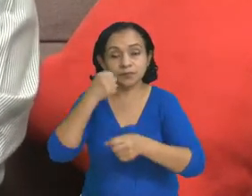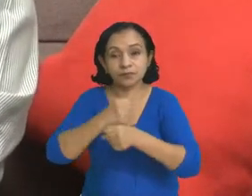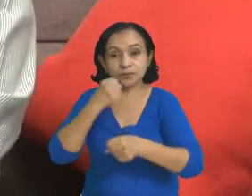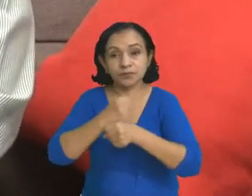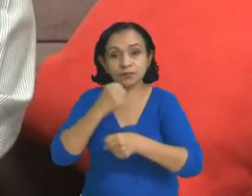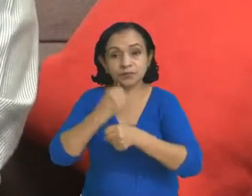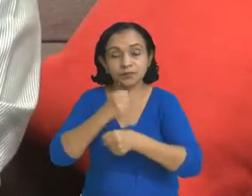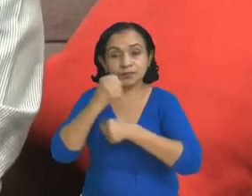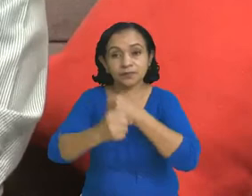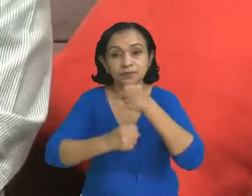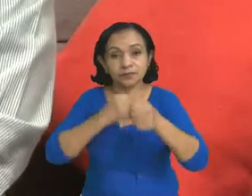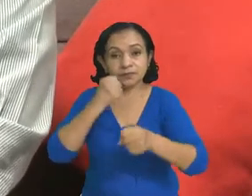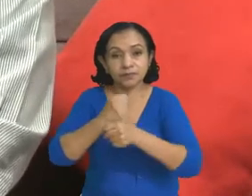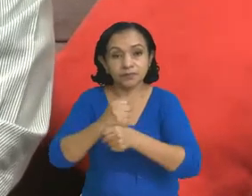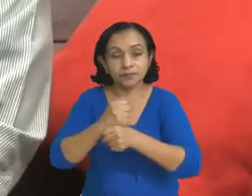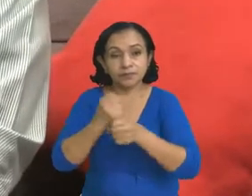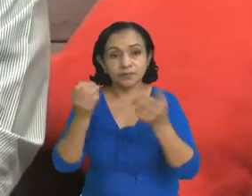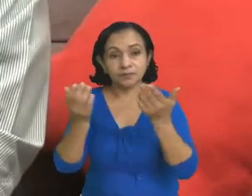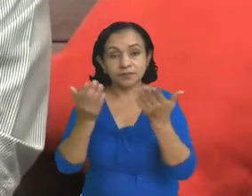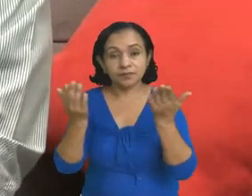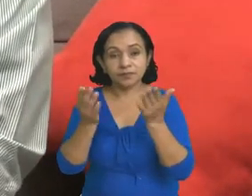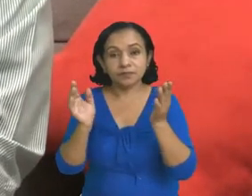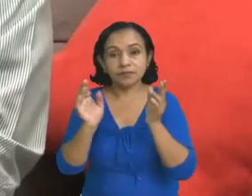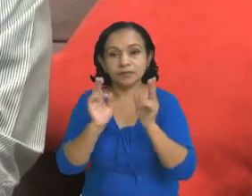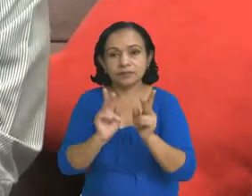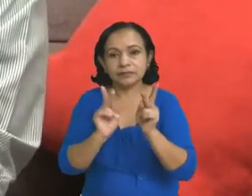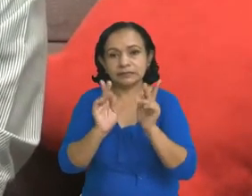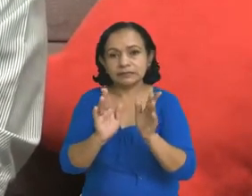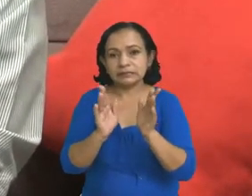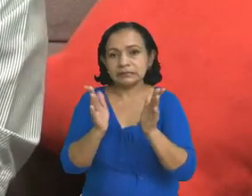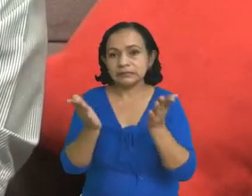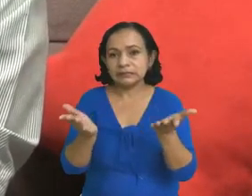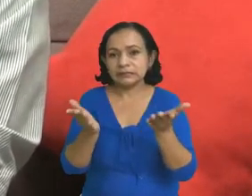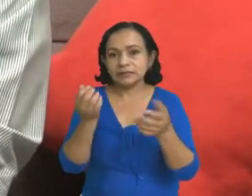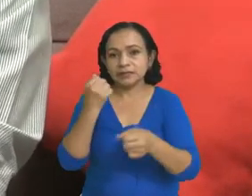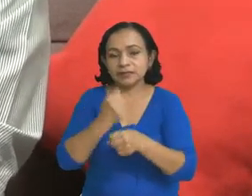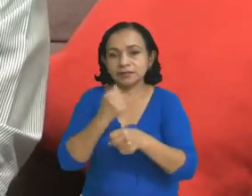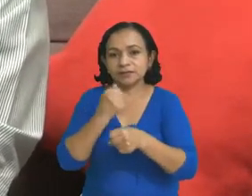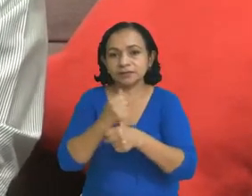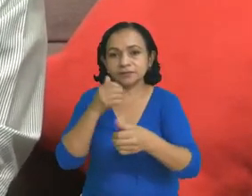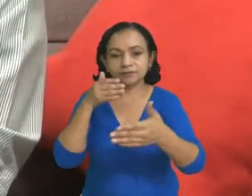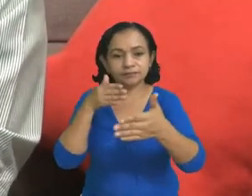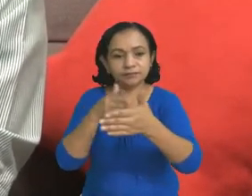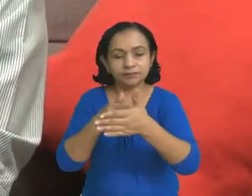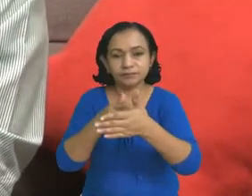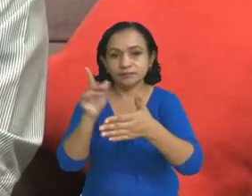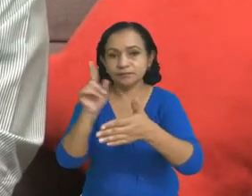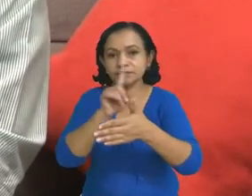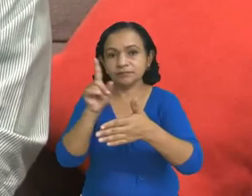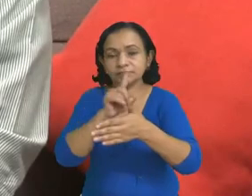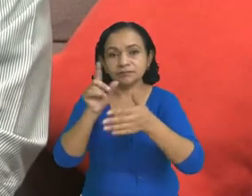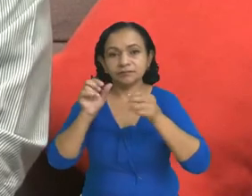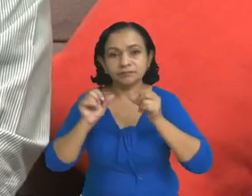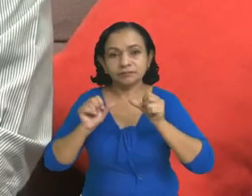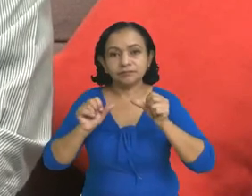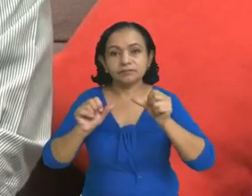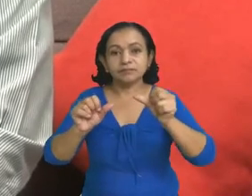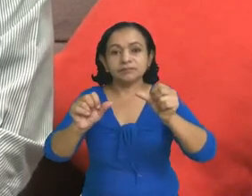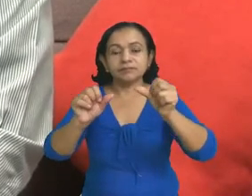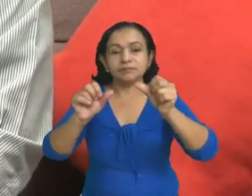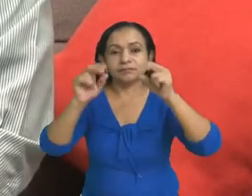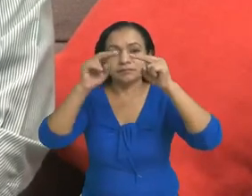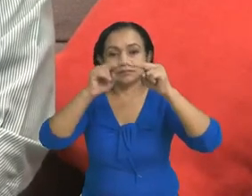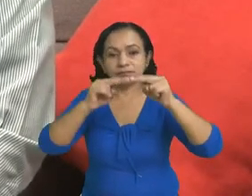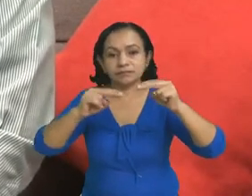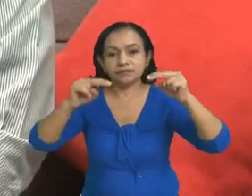año especialmente, que ha sido algo peculiar, pues las labores no se han interrumpido, ¿verdad? Seguimos